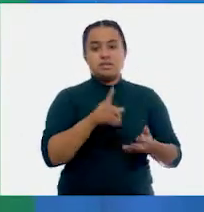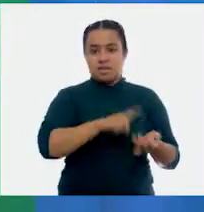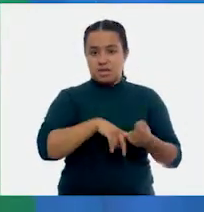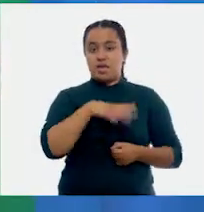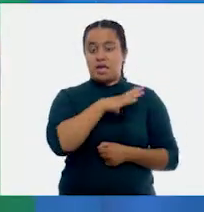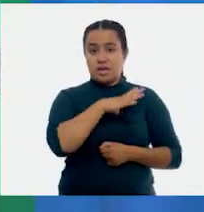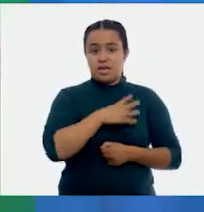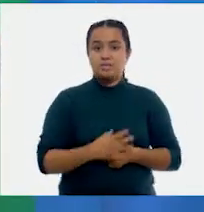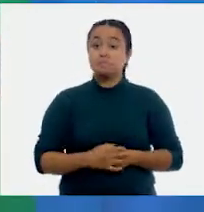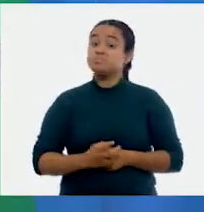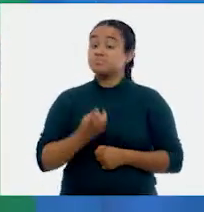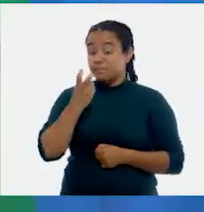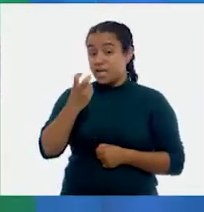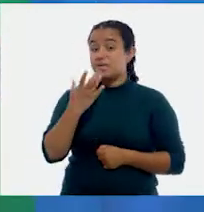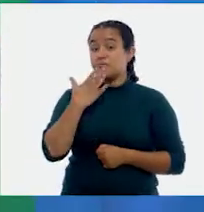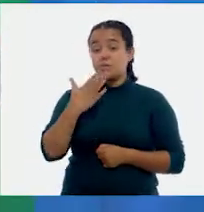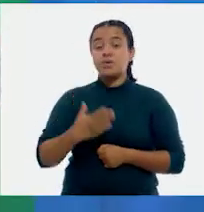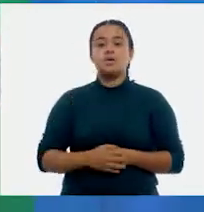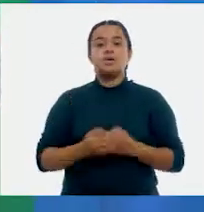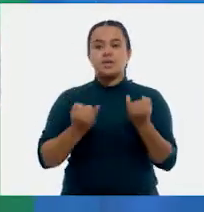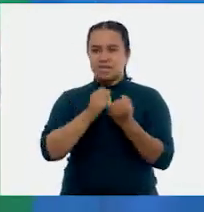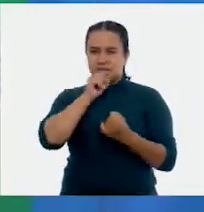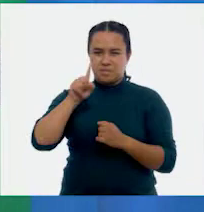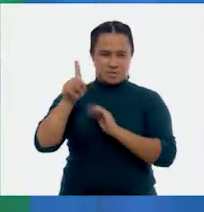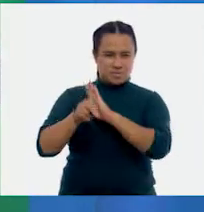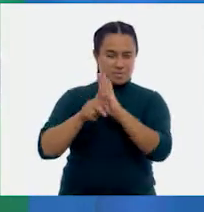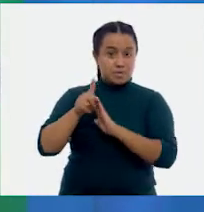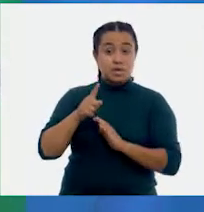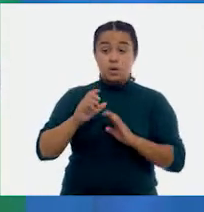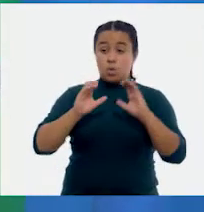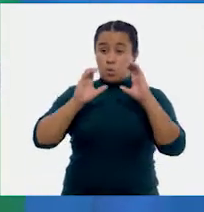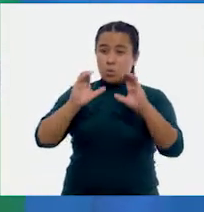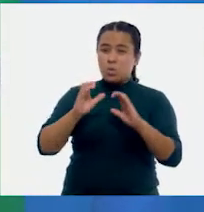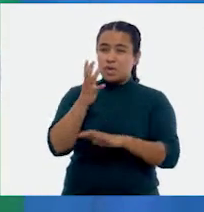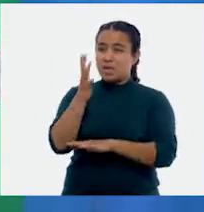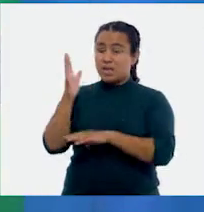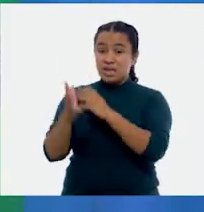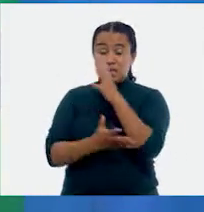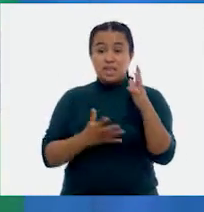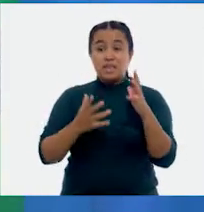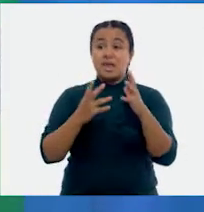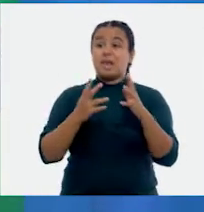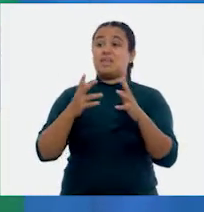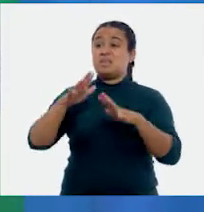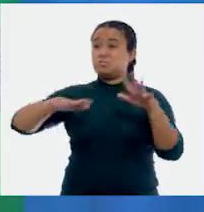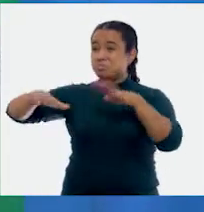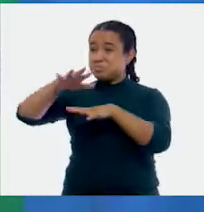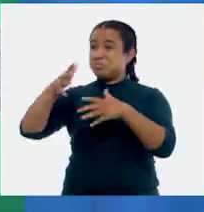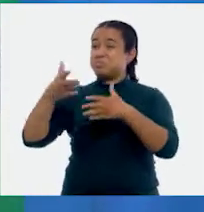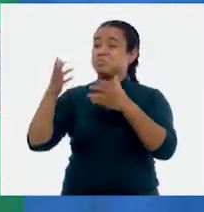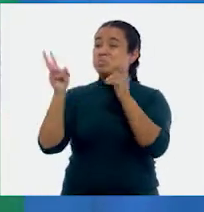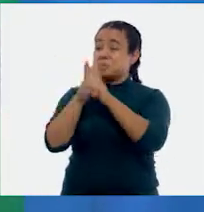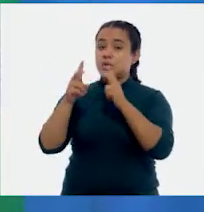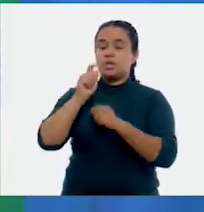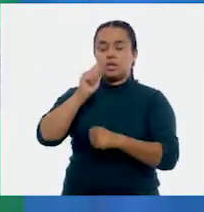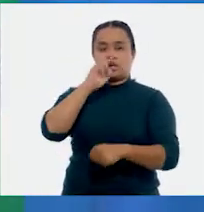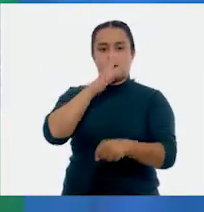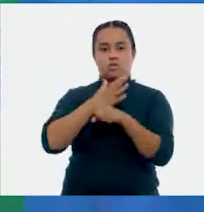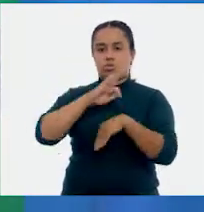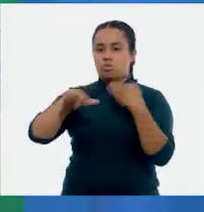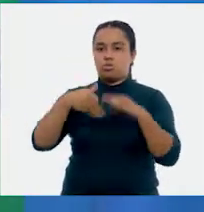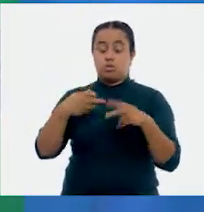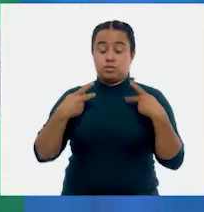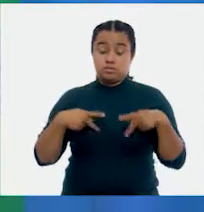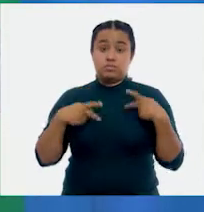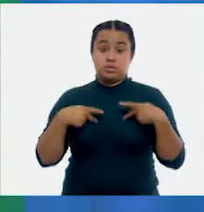bien. También nos dice el video que el cuidado de ambientes es responsabilidad de todas y todos. Y